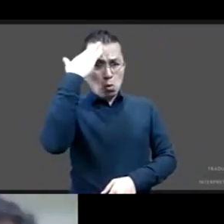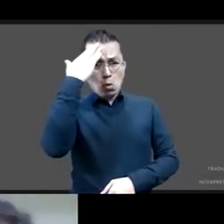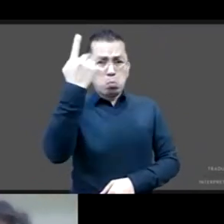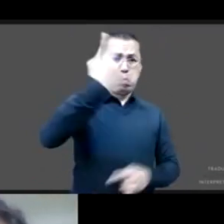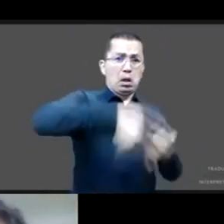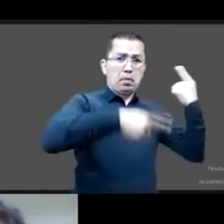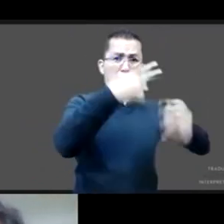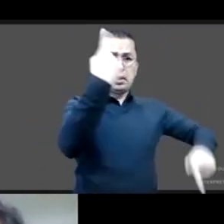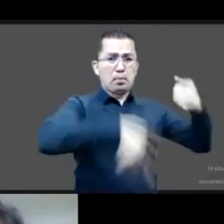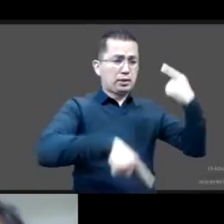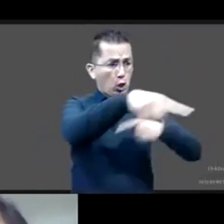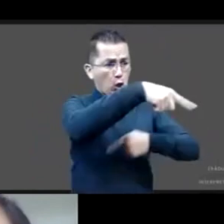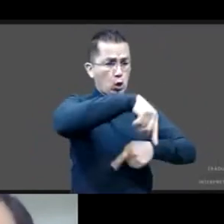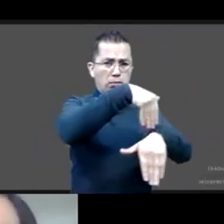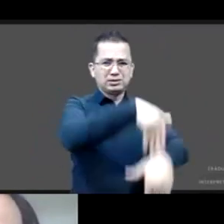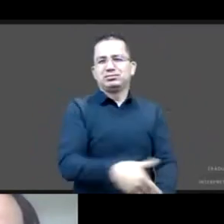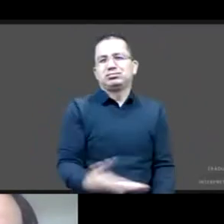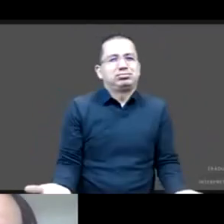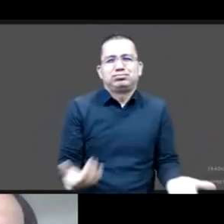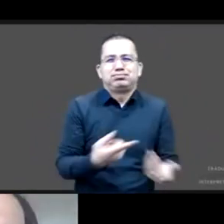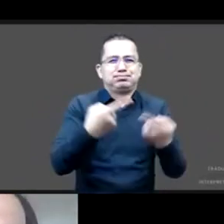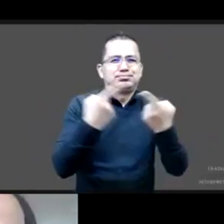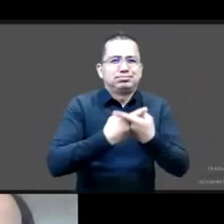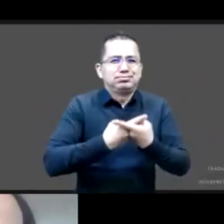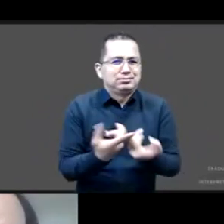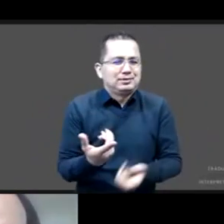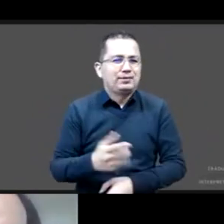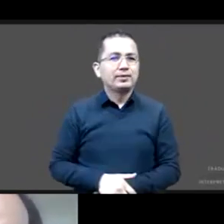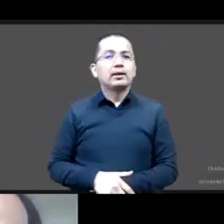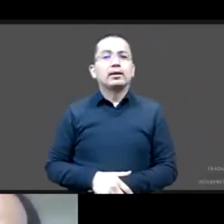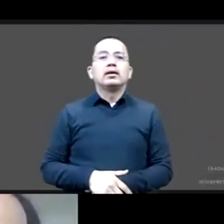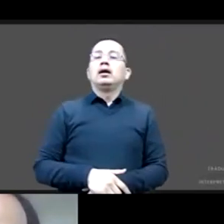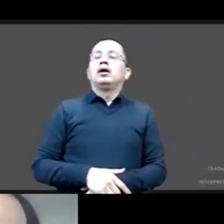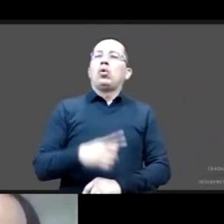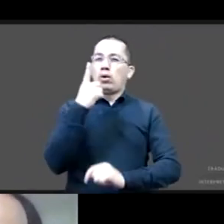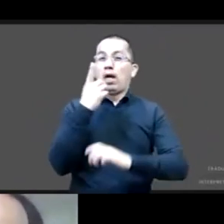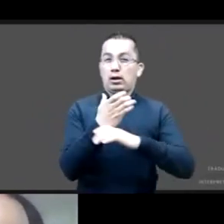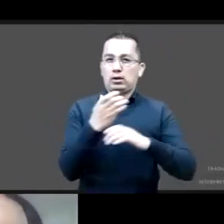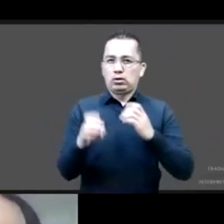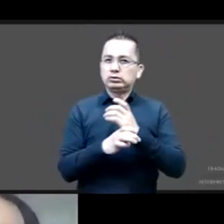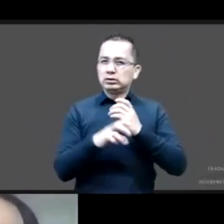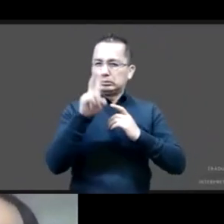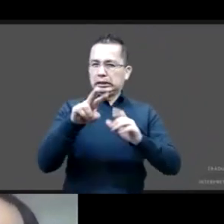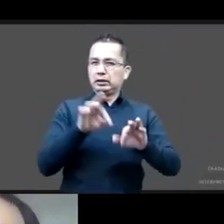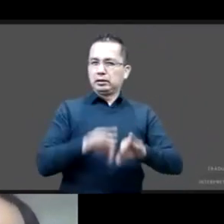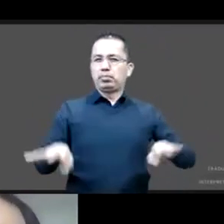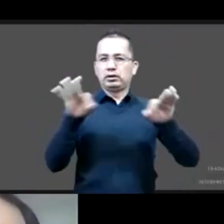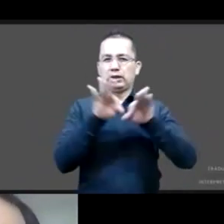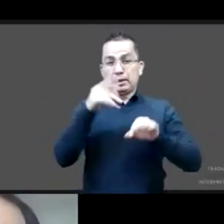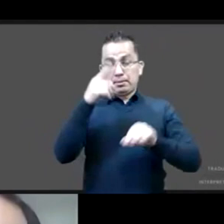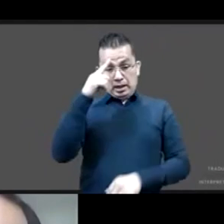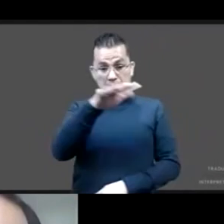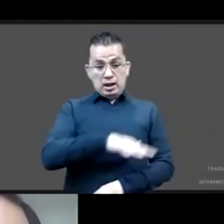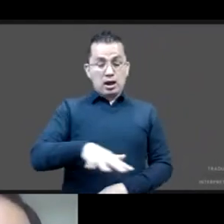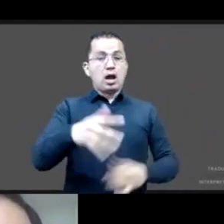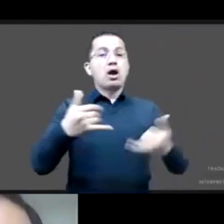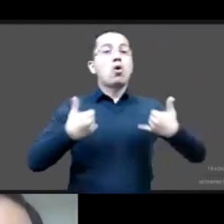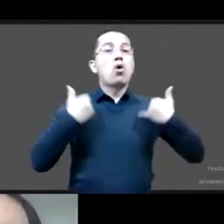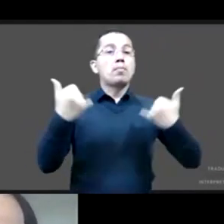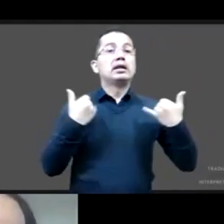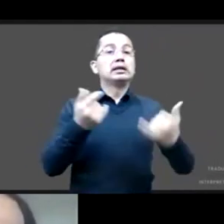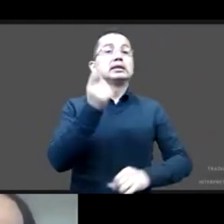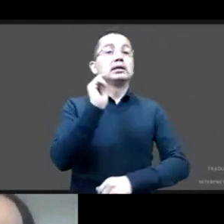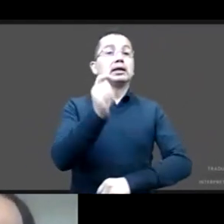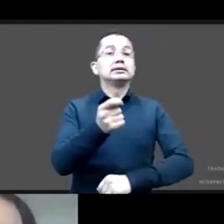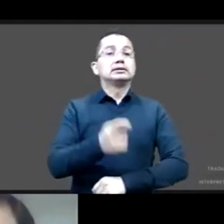una segunda cosa que me parece importante diferenciar y en el caso de los jóvenes en particular es que hay situaciones de